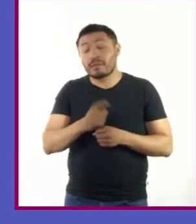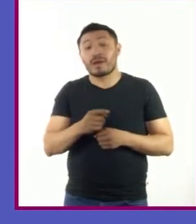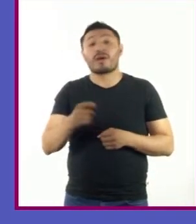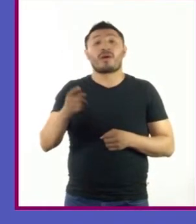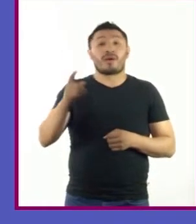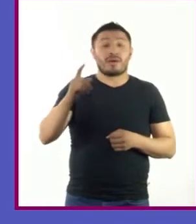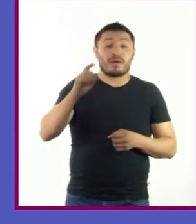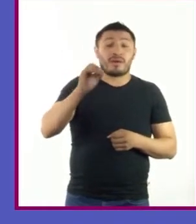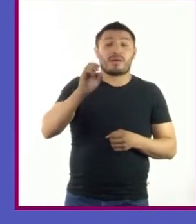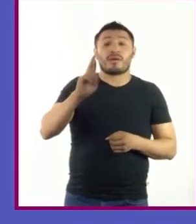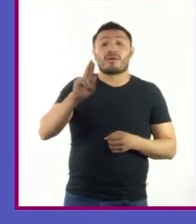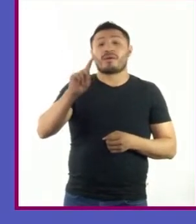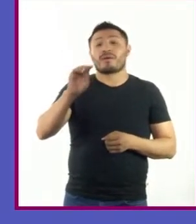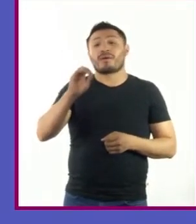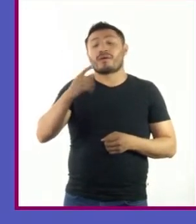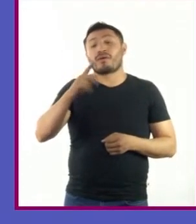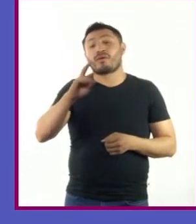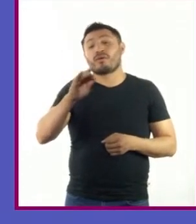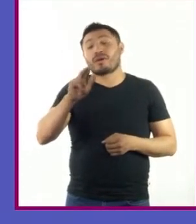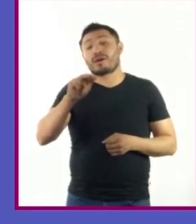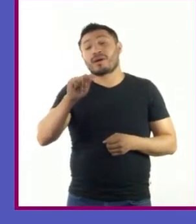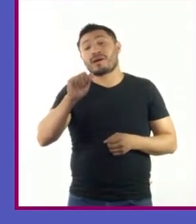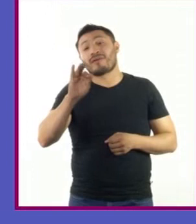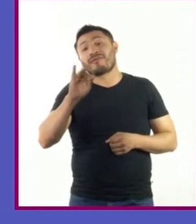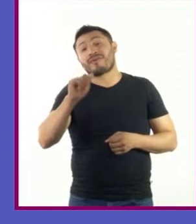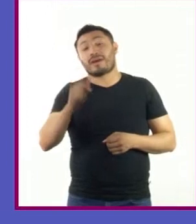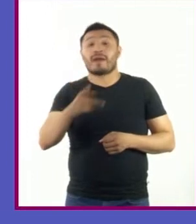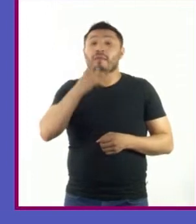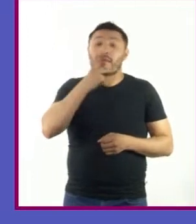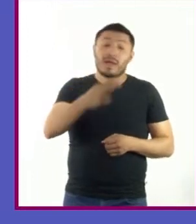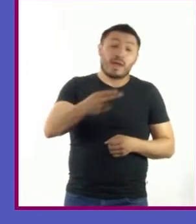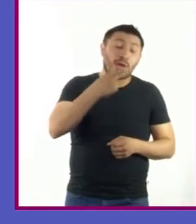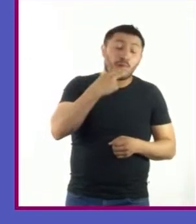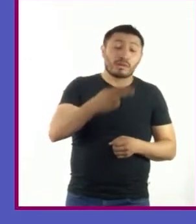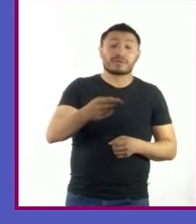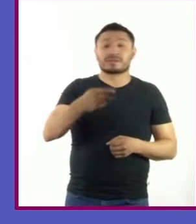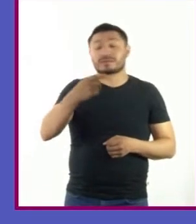bien la ortografía de las palabras que emplea y su uso